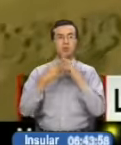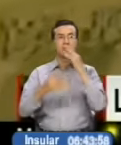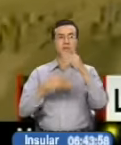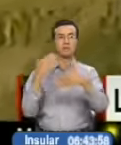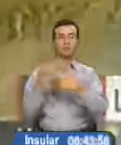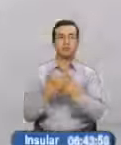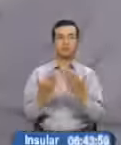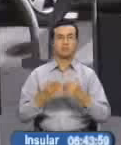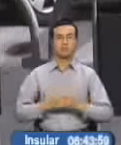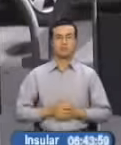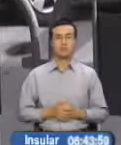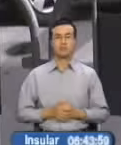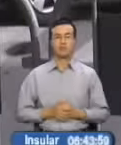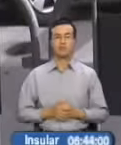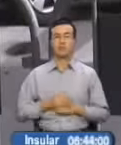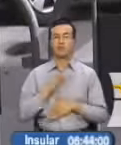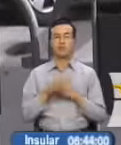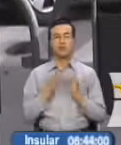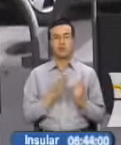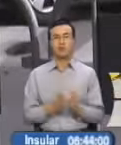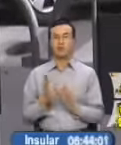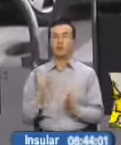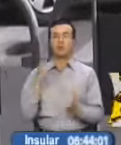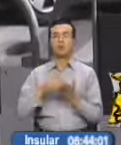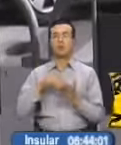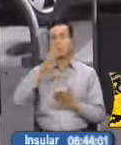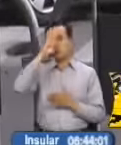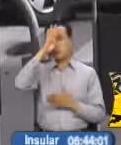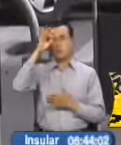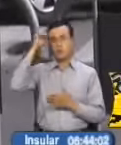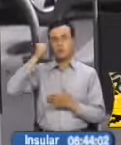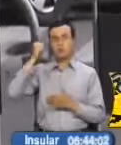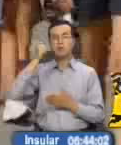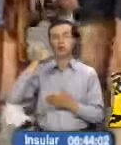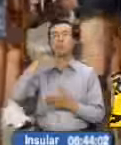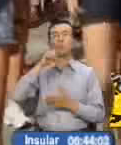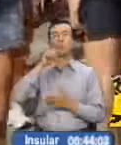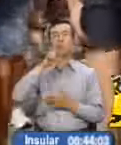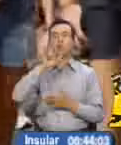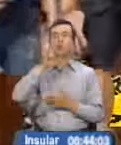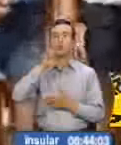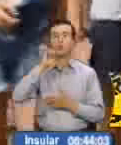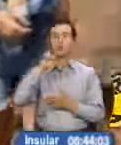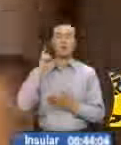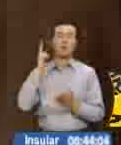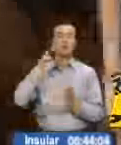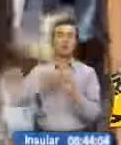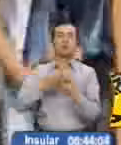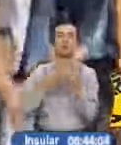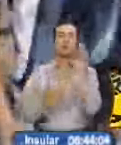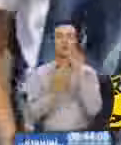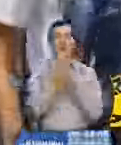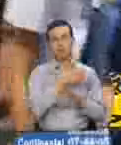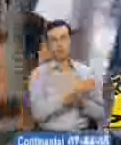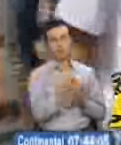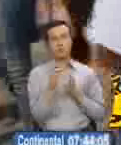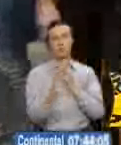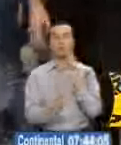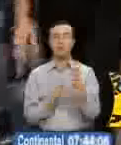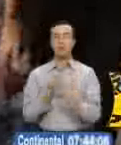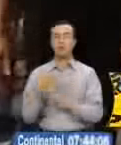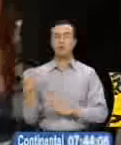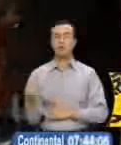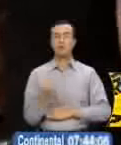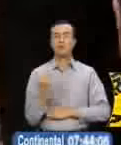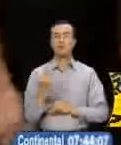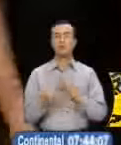proceso. Todo listo para la llegada del Papa Francisco a Polonia, donde participará en una nueva Jornada Mundial de la Juventud